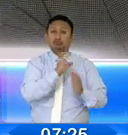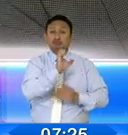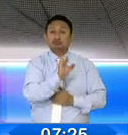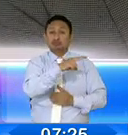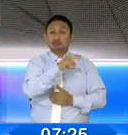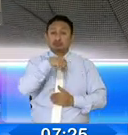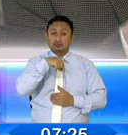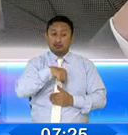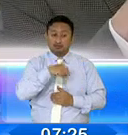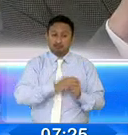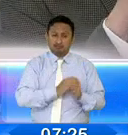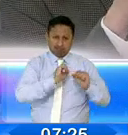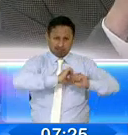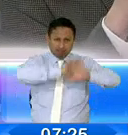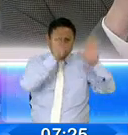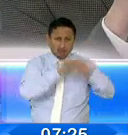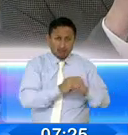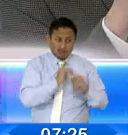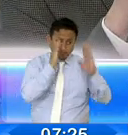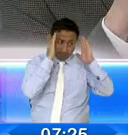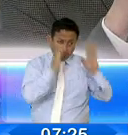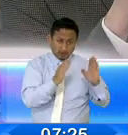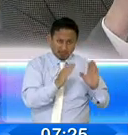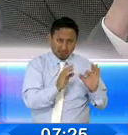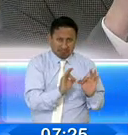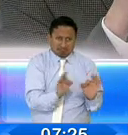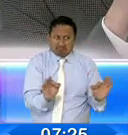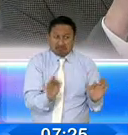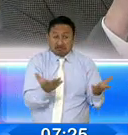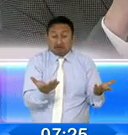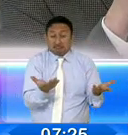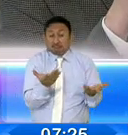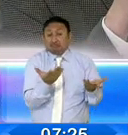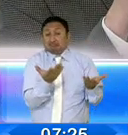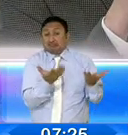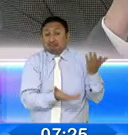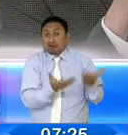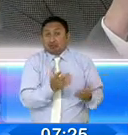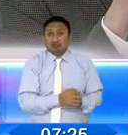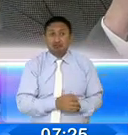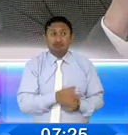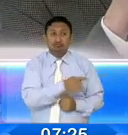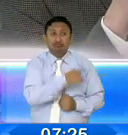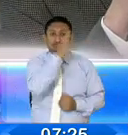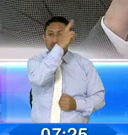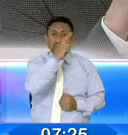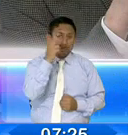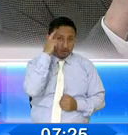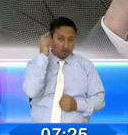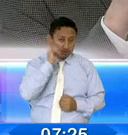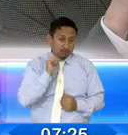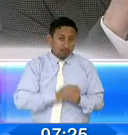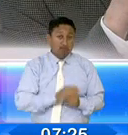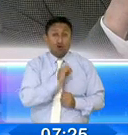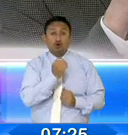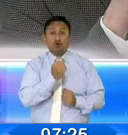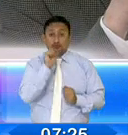y no lo tomaron en cuenta, quizás porque no tuvieron razón, o si tuvieron razón no les